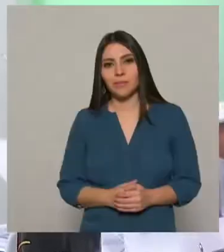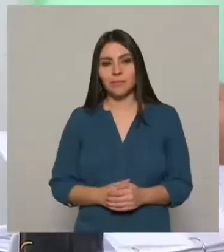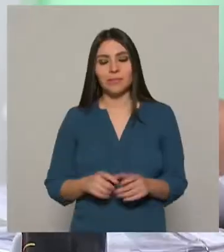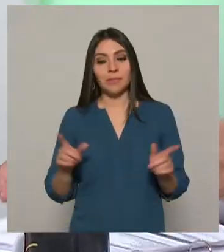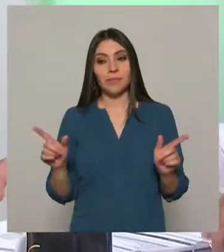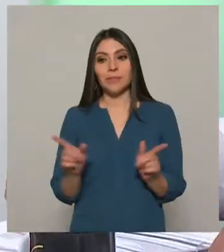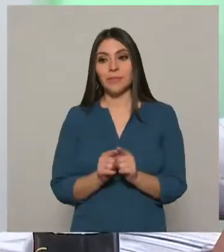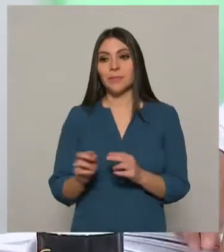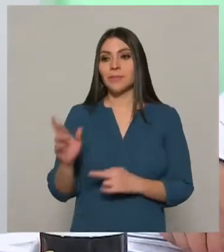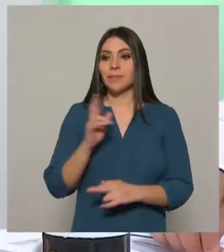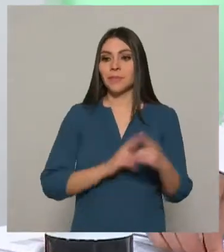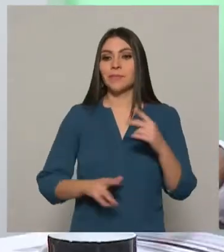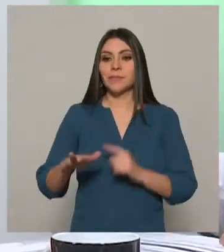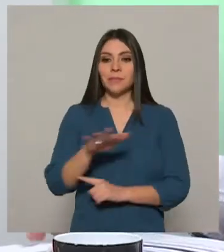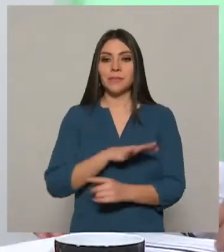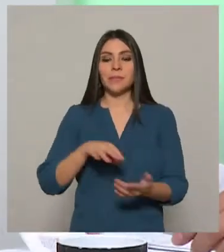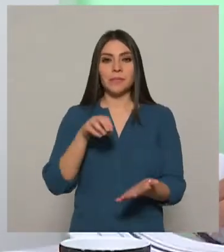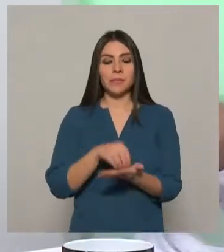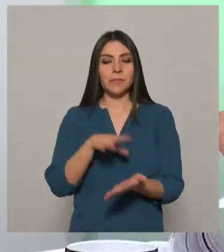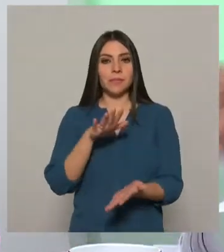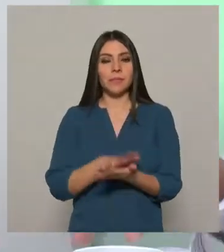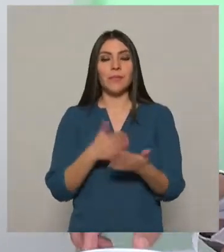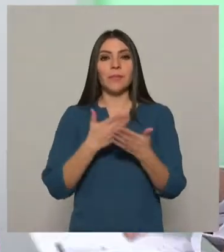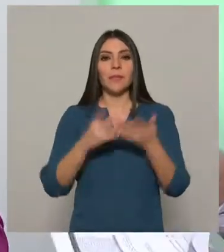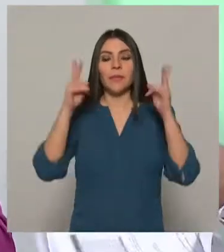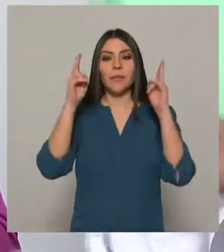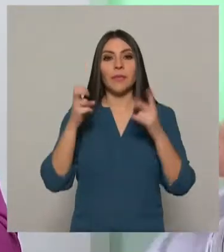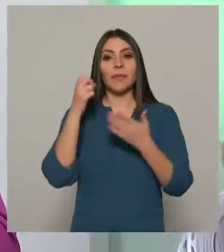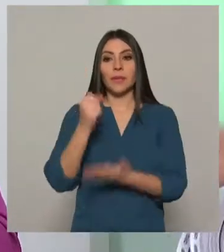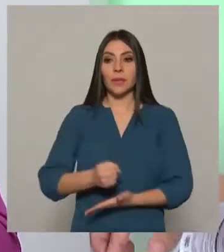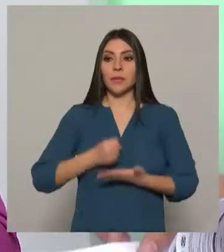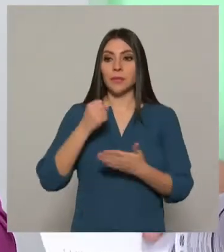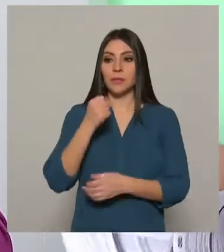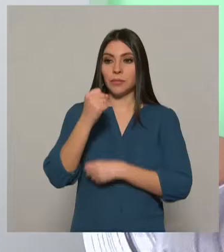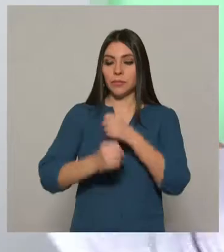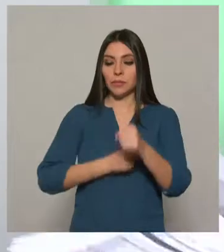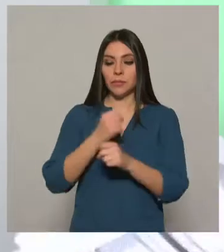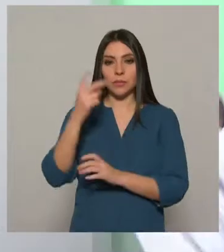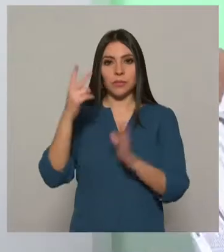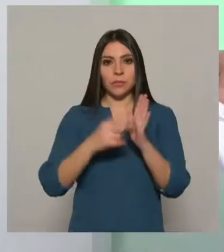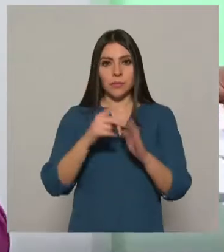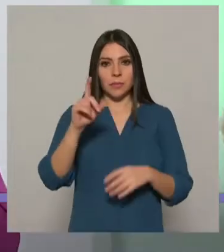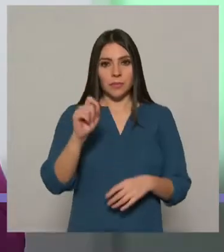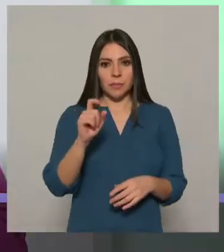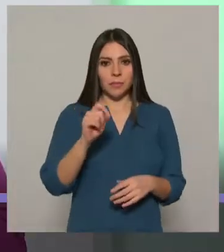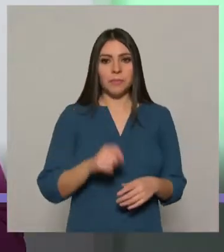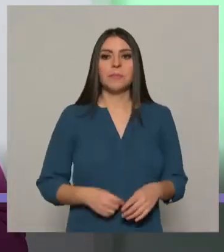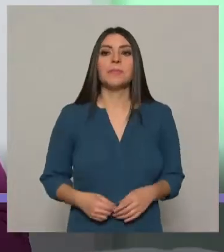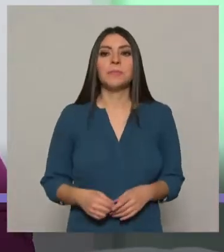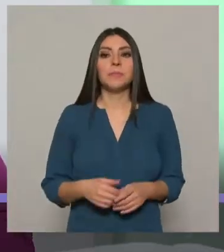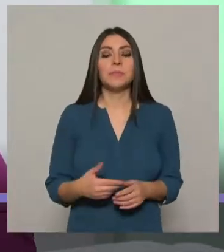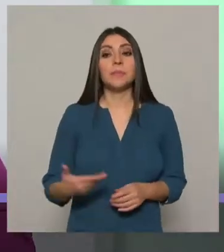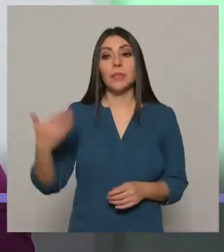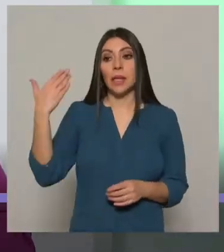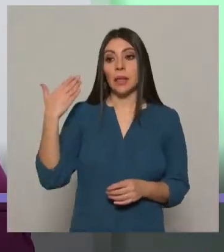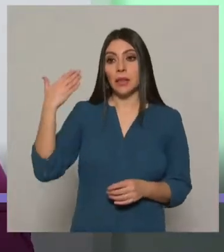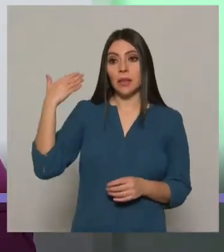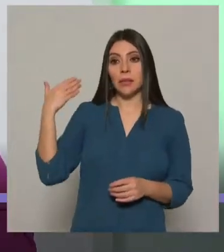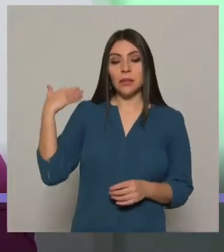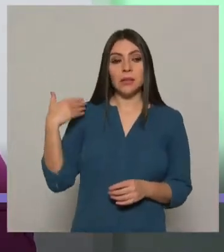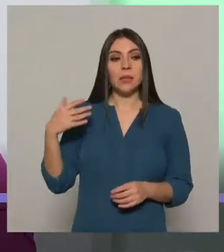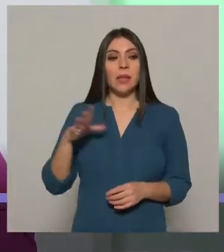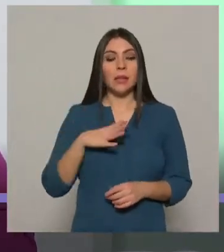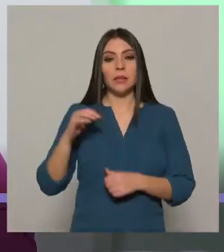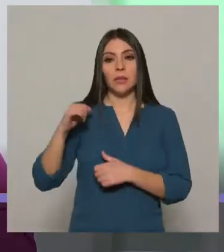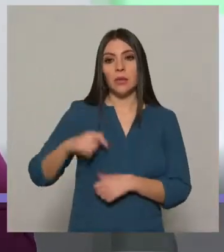Ya estamos de vuelta aquí en Agenda y Contexto. El tema en la mesa, el presupuesto del 2020. Y hay que decirlo, anteriormente, cuando